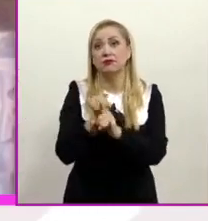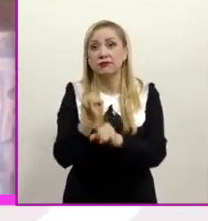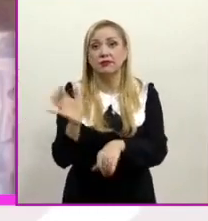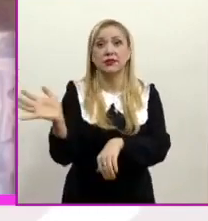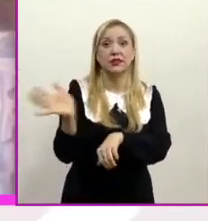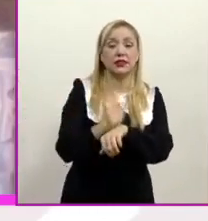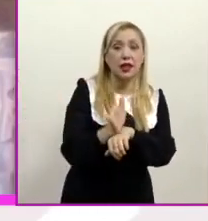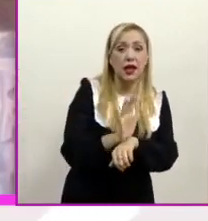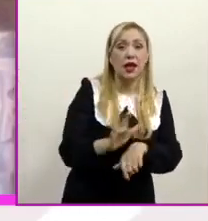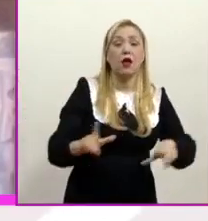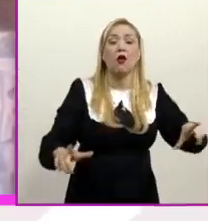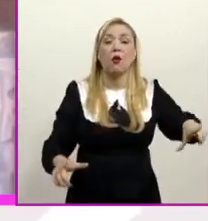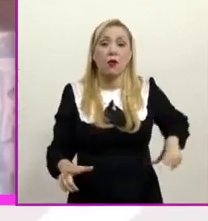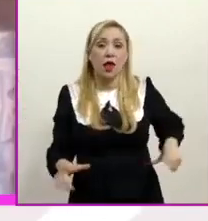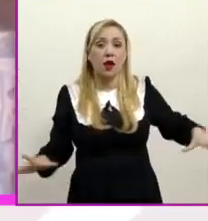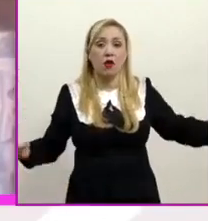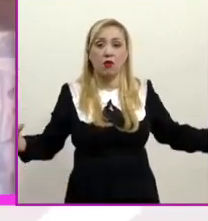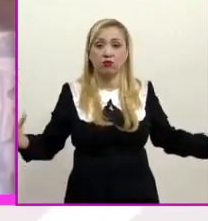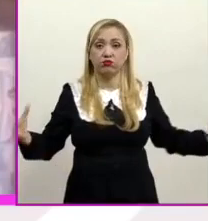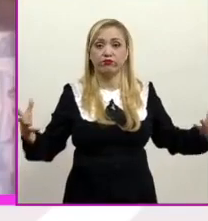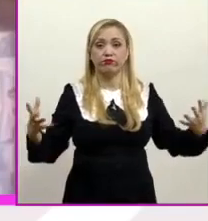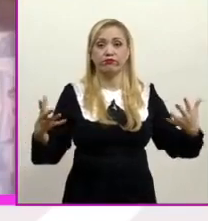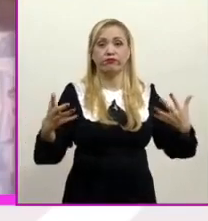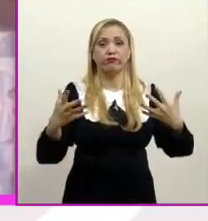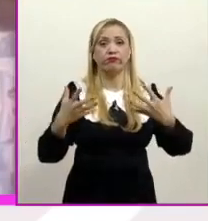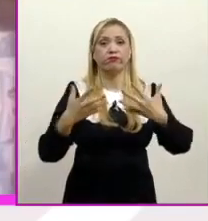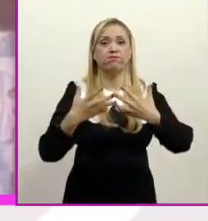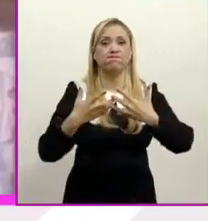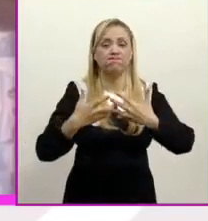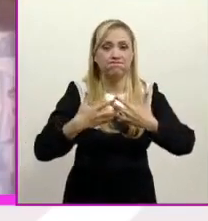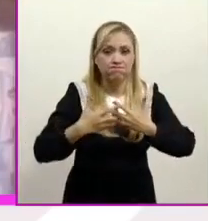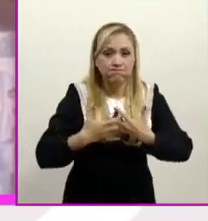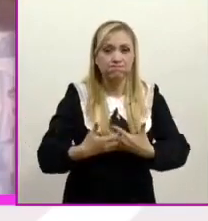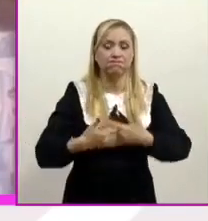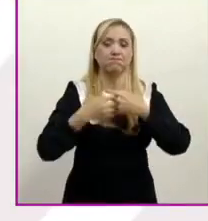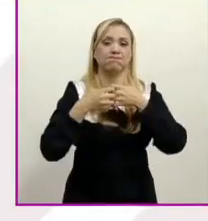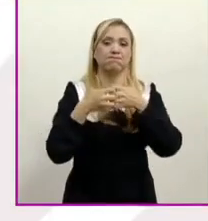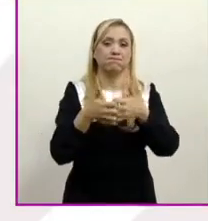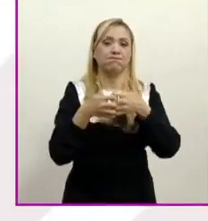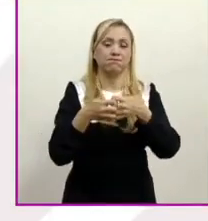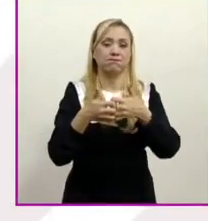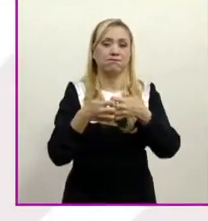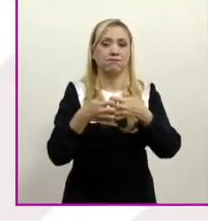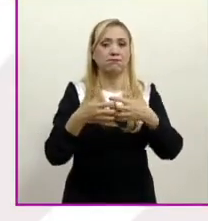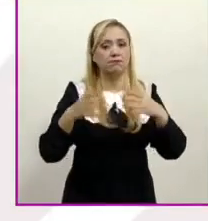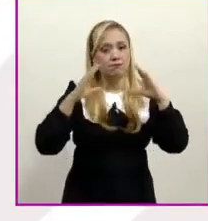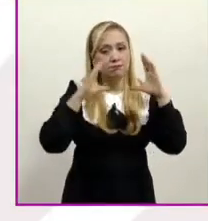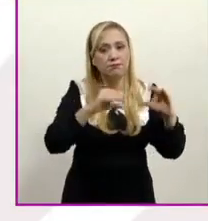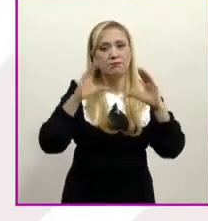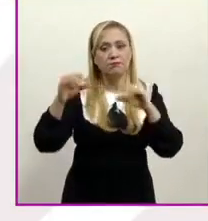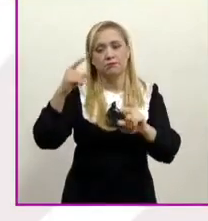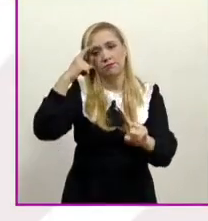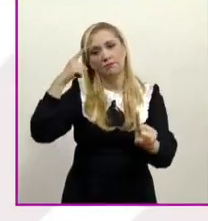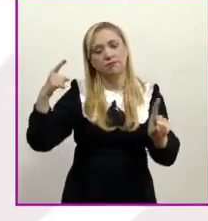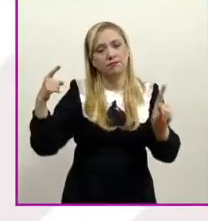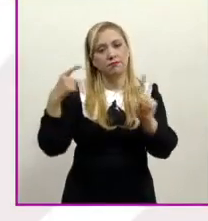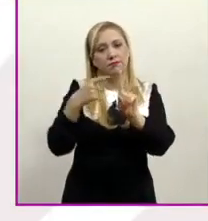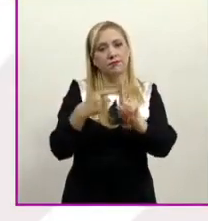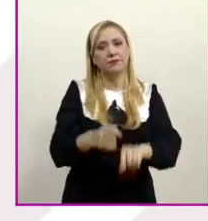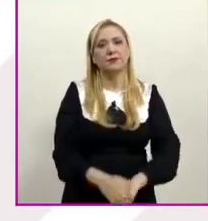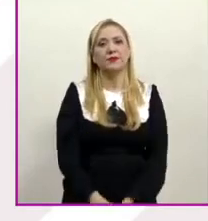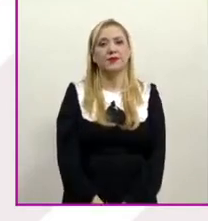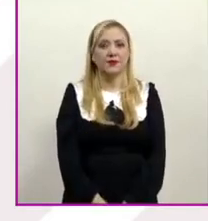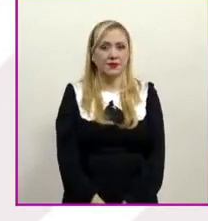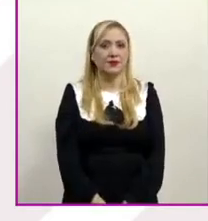mundo tenemos que ir de la mano, educar, apostar por esa estrategia.